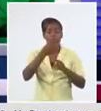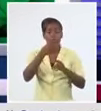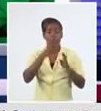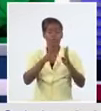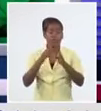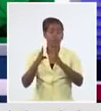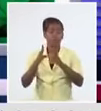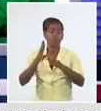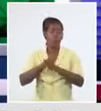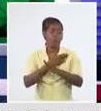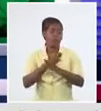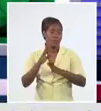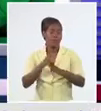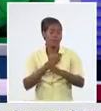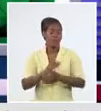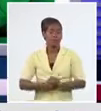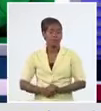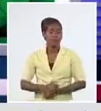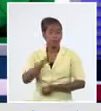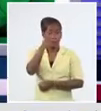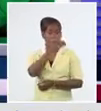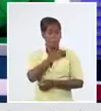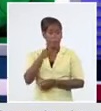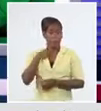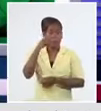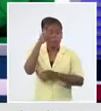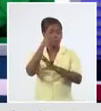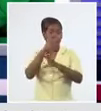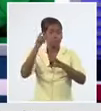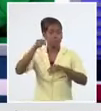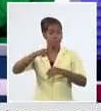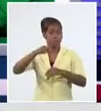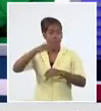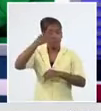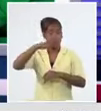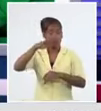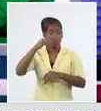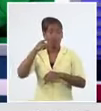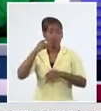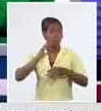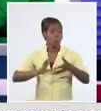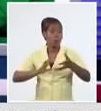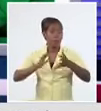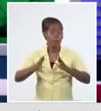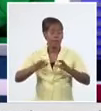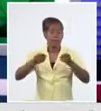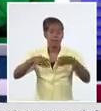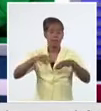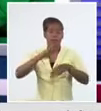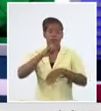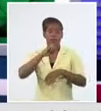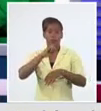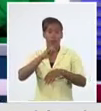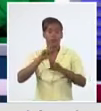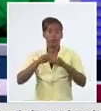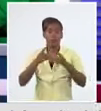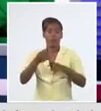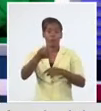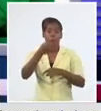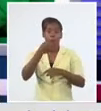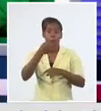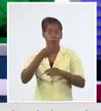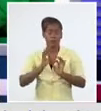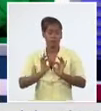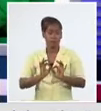las autoridades de nuestro país la problemática que hay con el tema de los medicamentos. Hago esta salvedad porque mi respuesta no